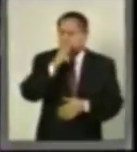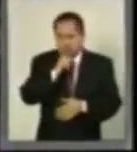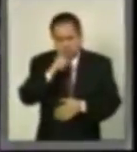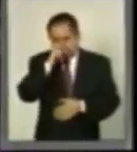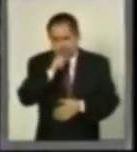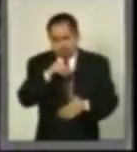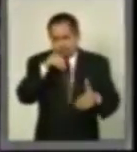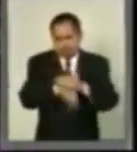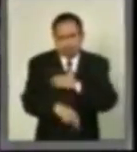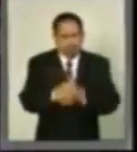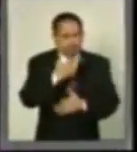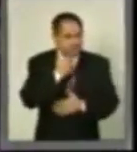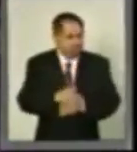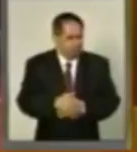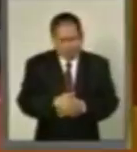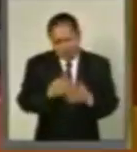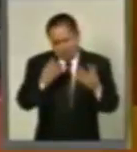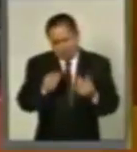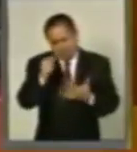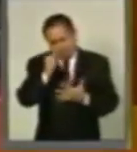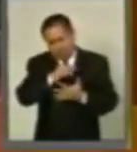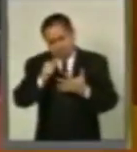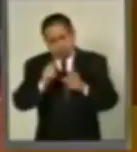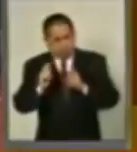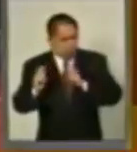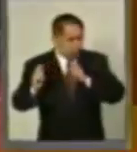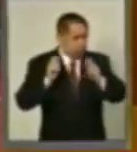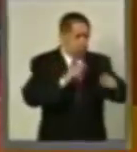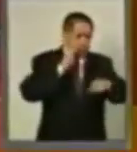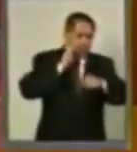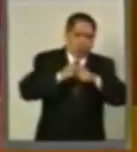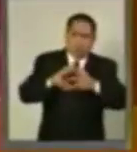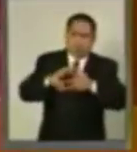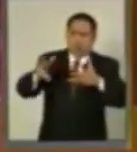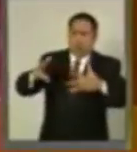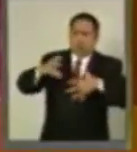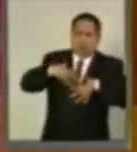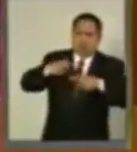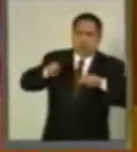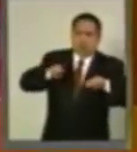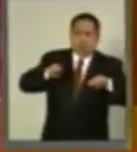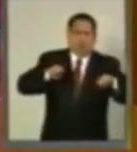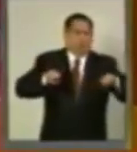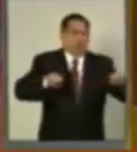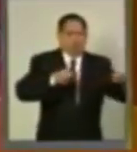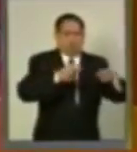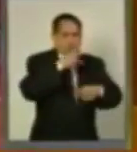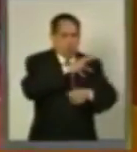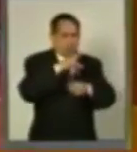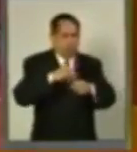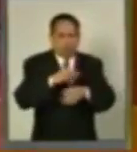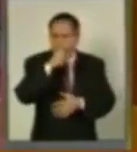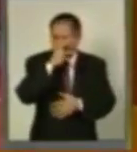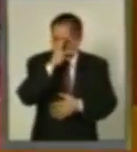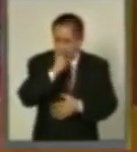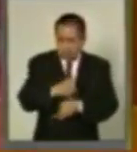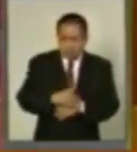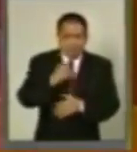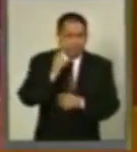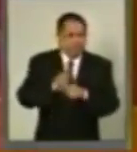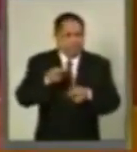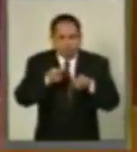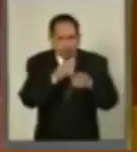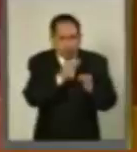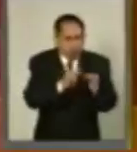funcionado. Fueron tantas las facultades que se le otorgaron que pues no pudo ejercerlas. Ejercerlas